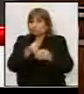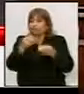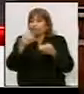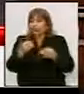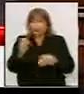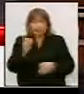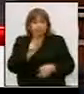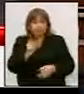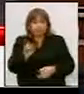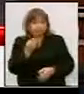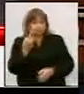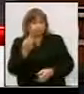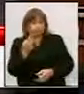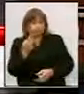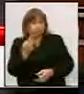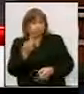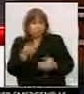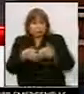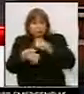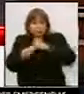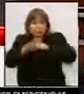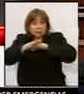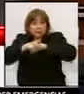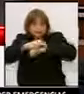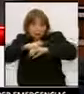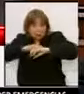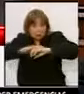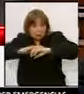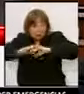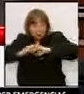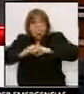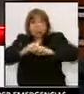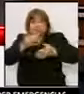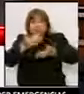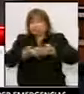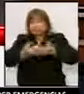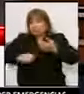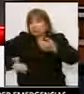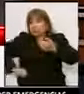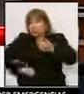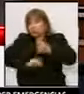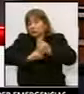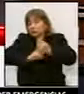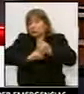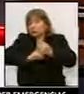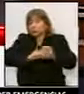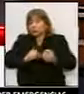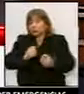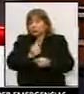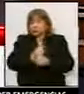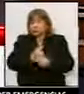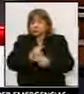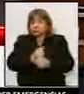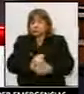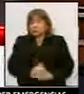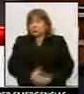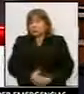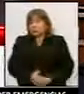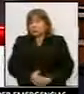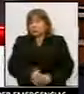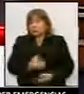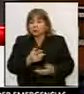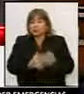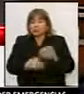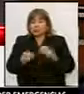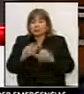No solamente encubiertamente la pretensión era apoyar a los pequeños cafetaleros, y lo que han hecho